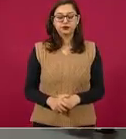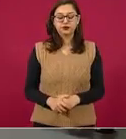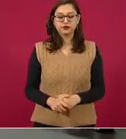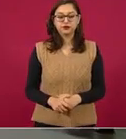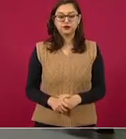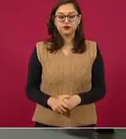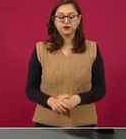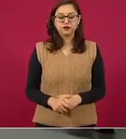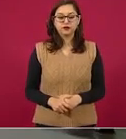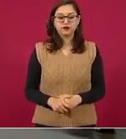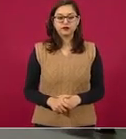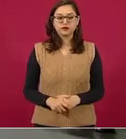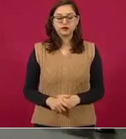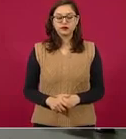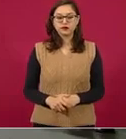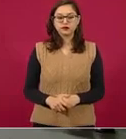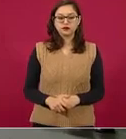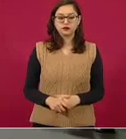Adelante.